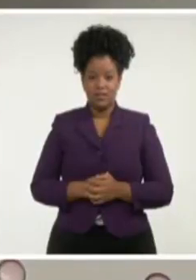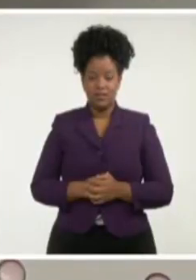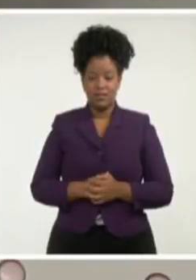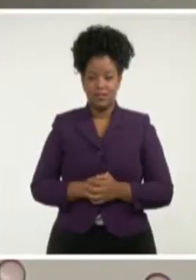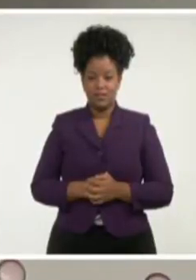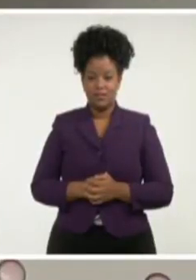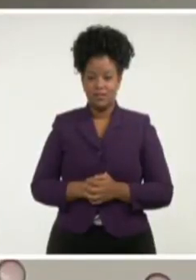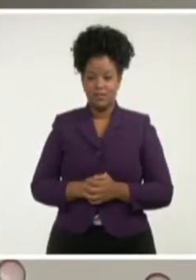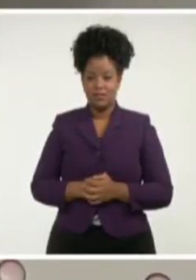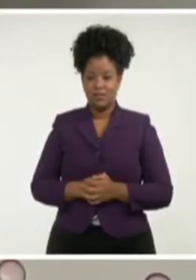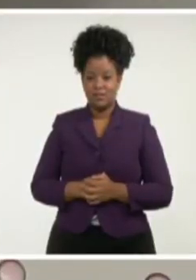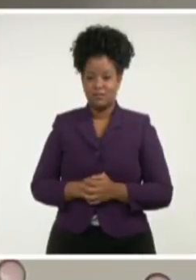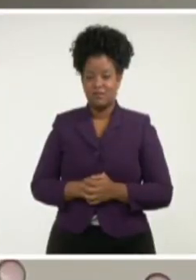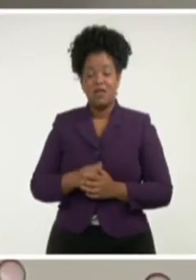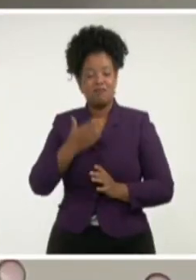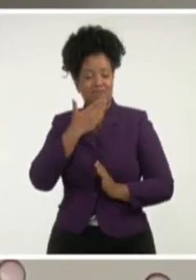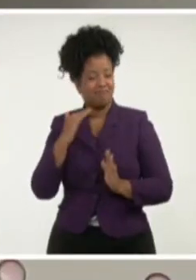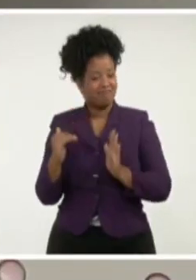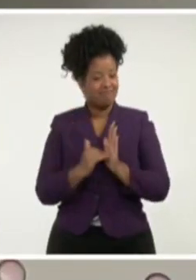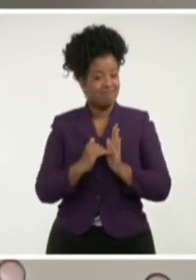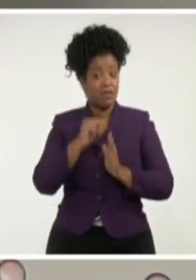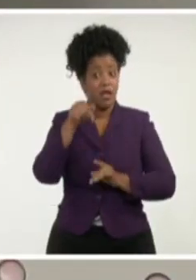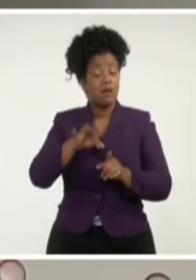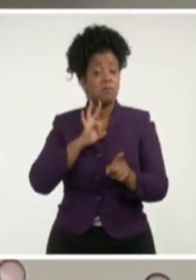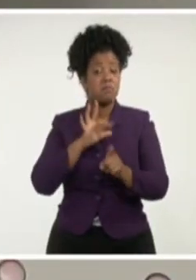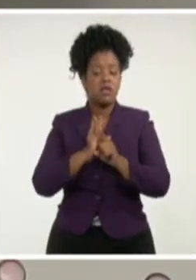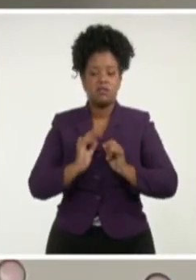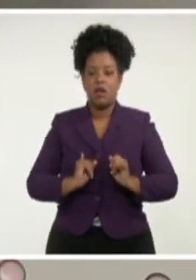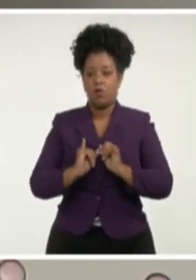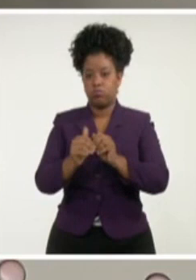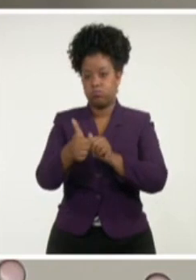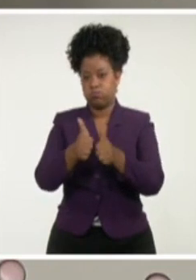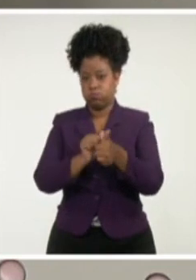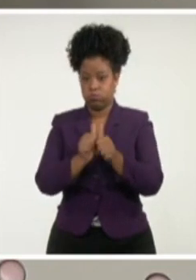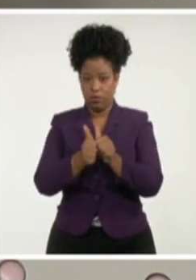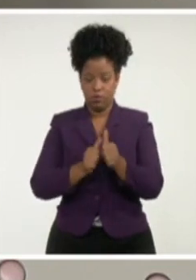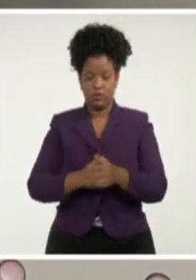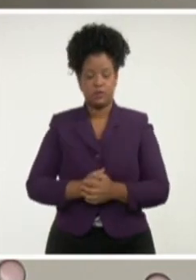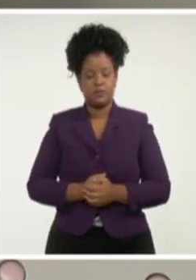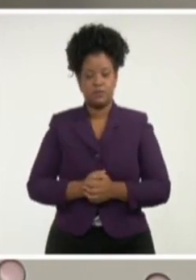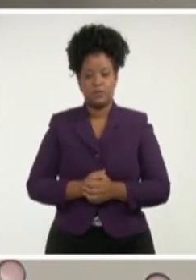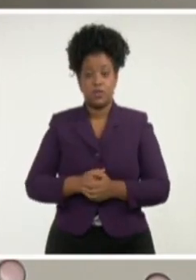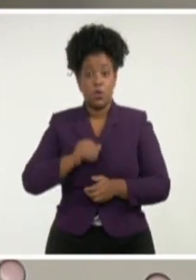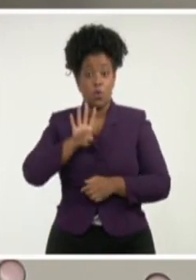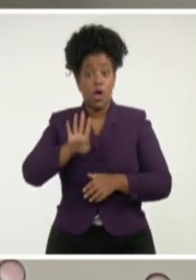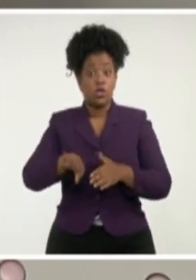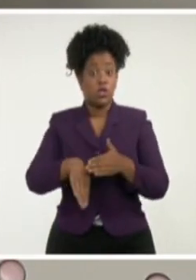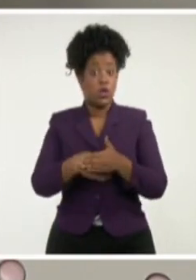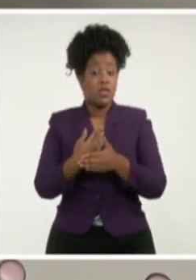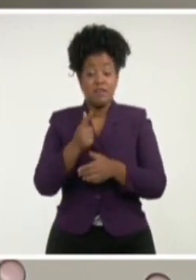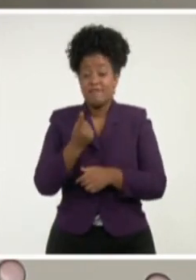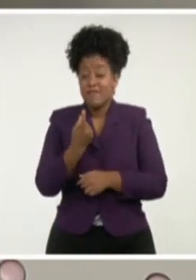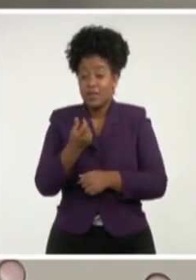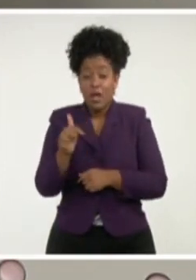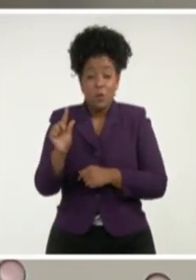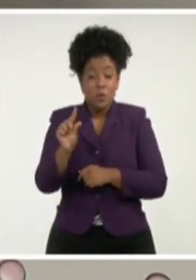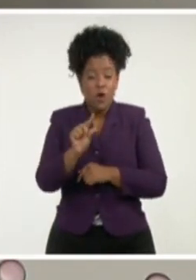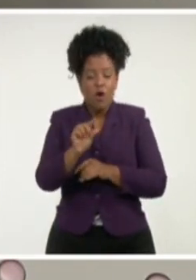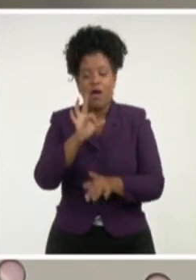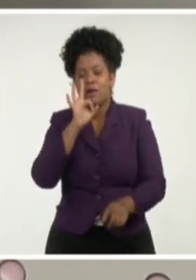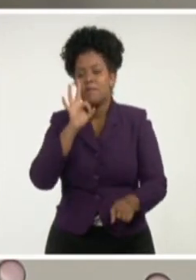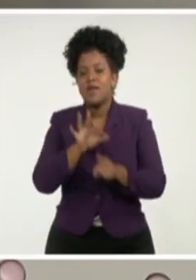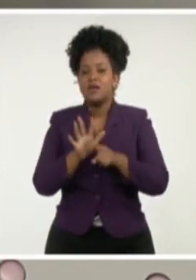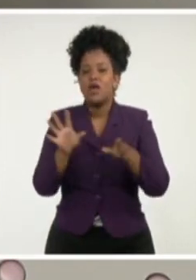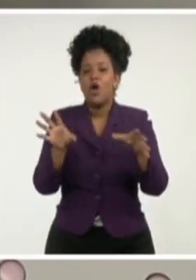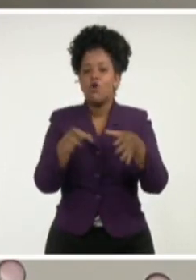Muy buenas tardes, sea bienvenido a este segmento con la actualidad deportiva. Apenas 4 días van restando para que den inicio los Juegos